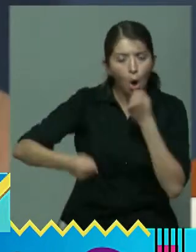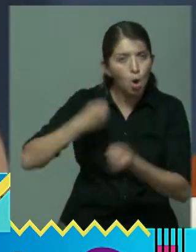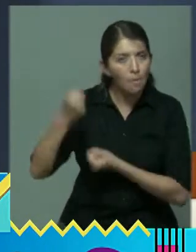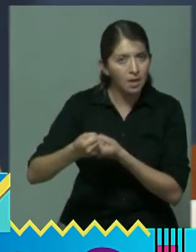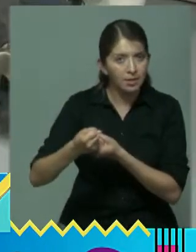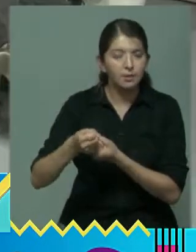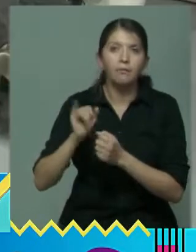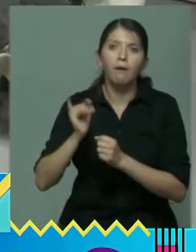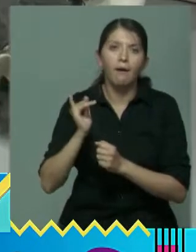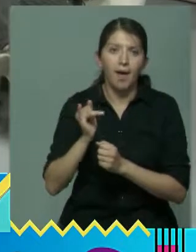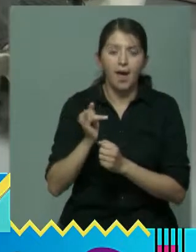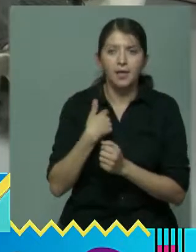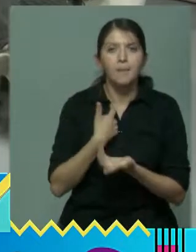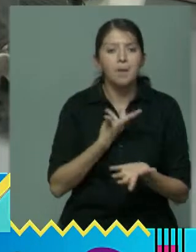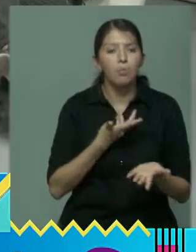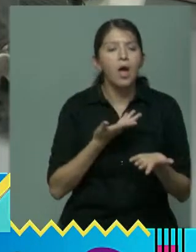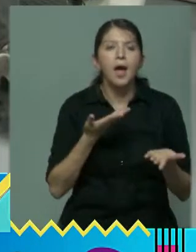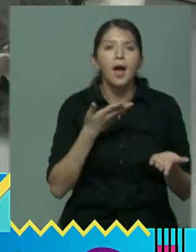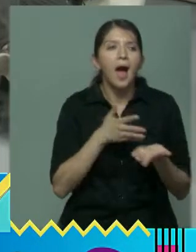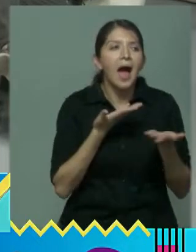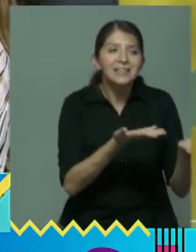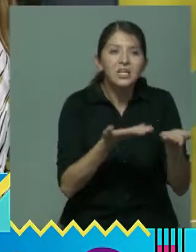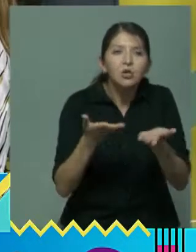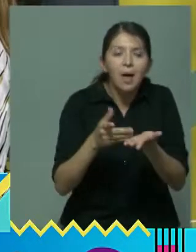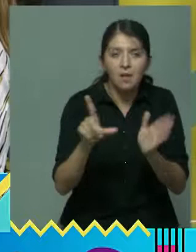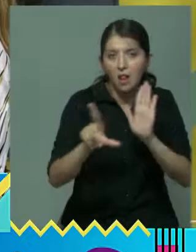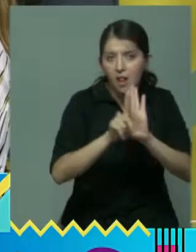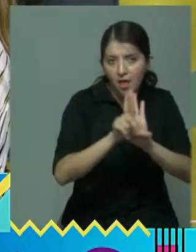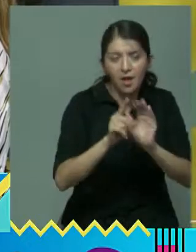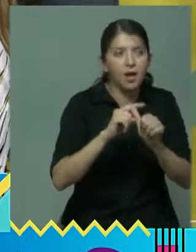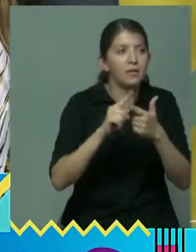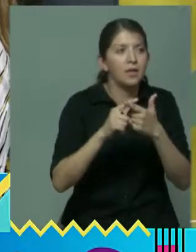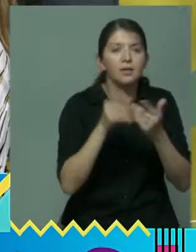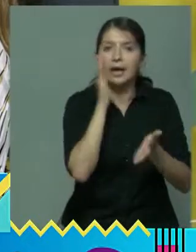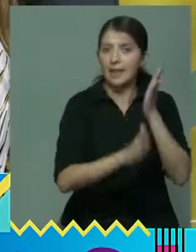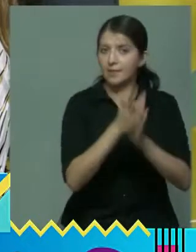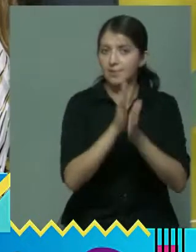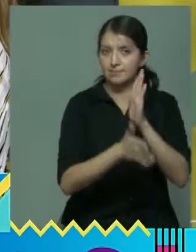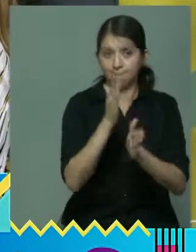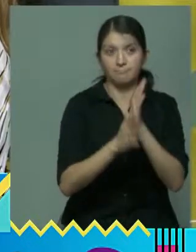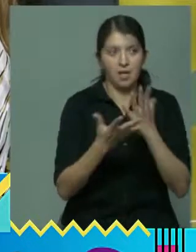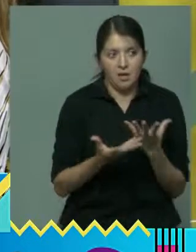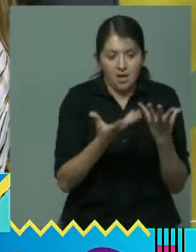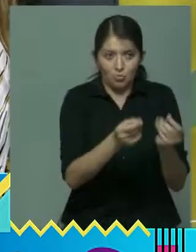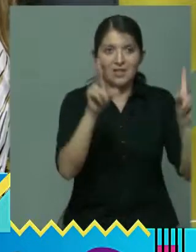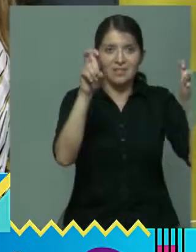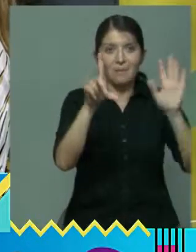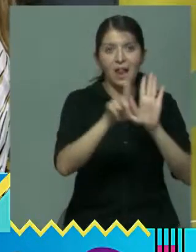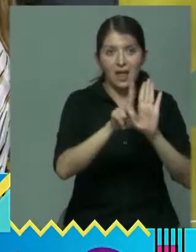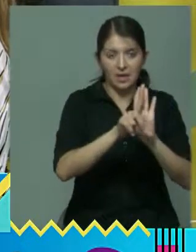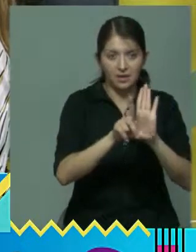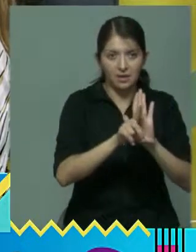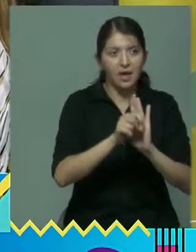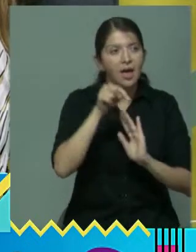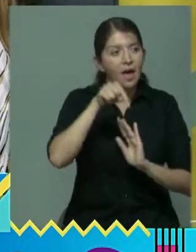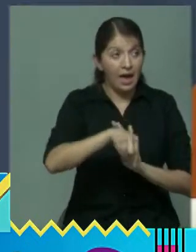de asesoramiento. Asesoramiento legal gratuito, patrocinio legal, puede constituirse como querellante. Tenemos distintas situaciones que puede hacer el INADI ante un delito penal. Bien. Entonces ahí ya